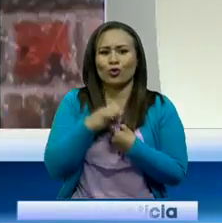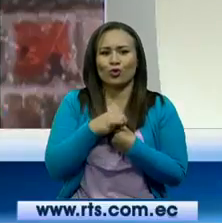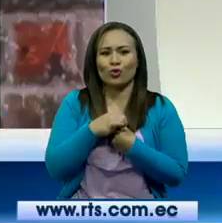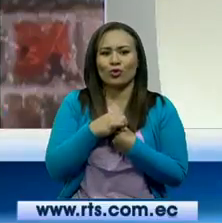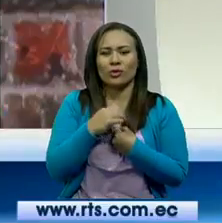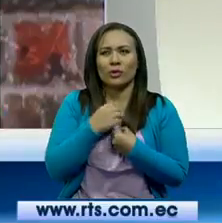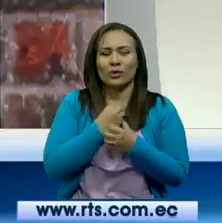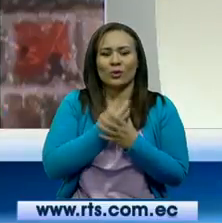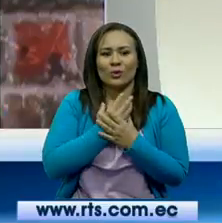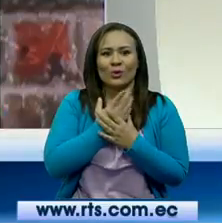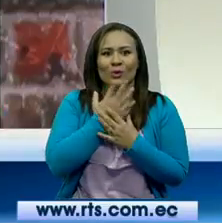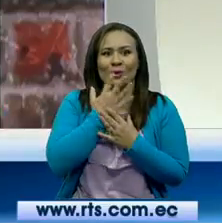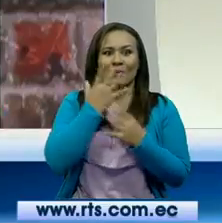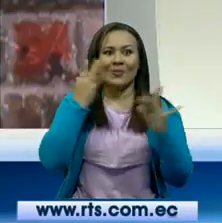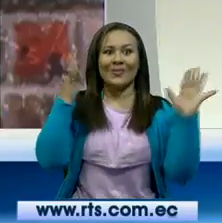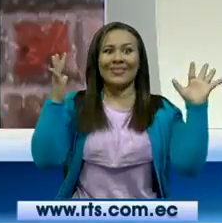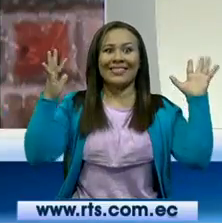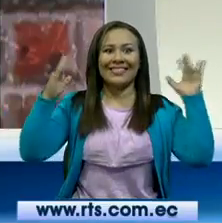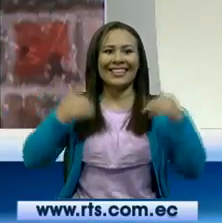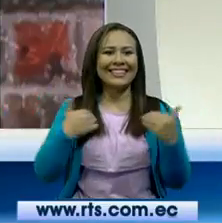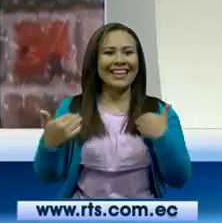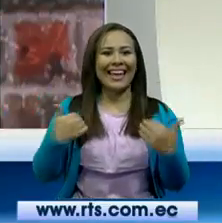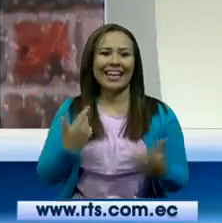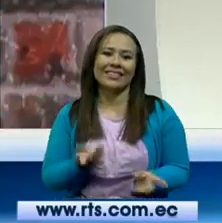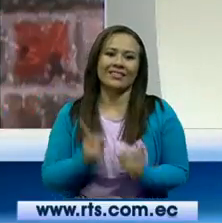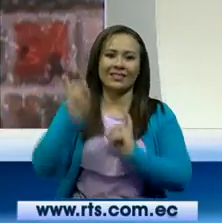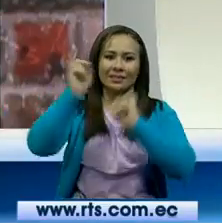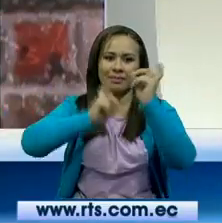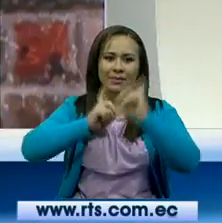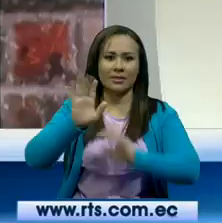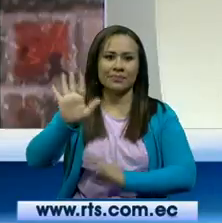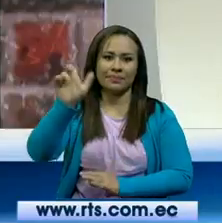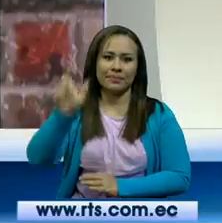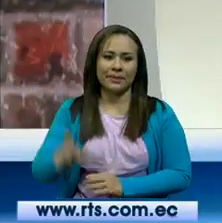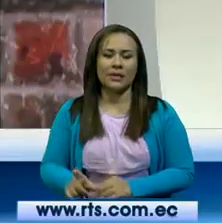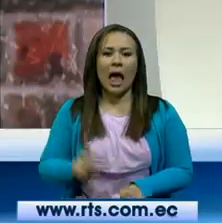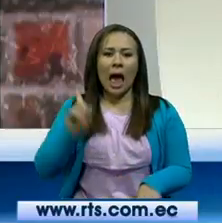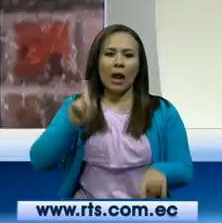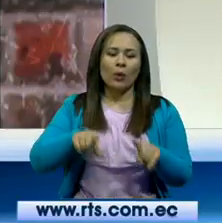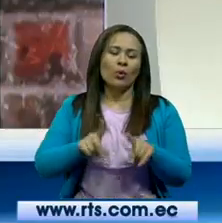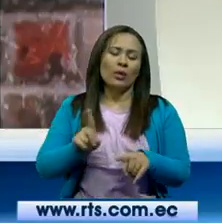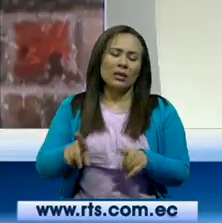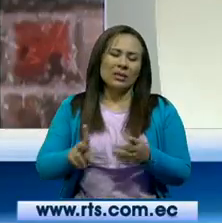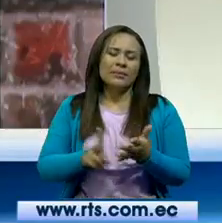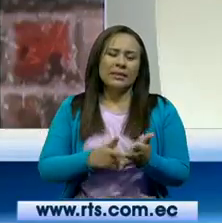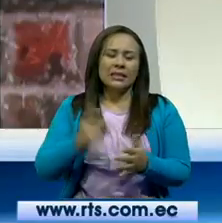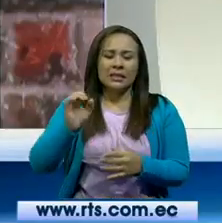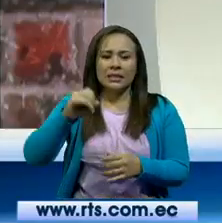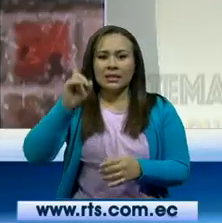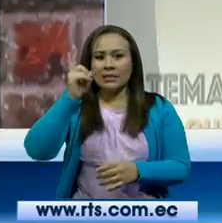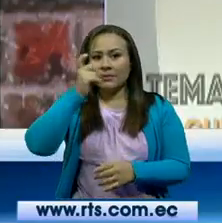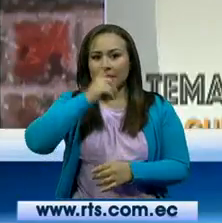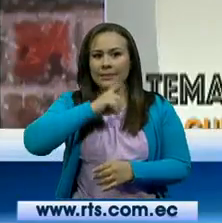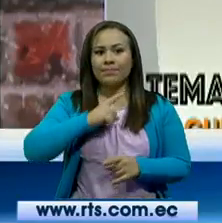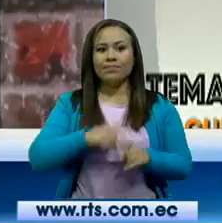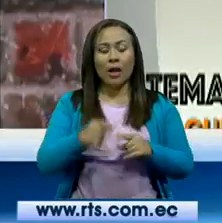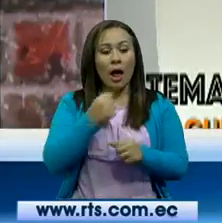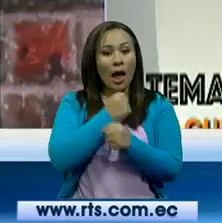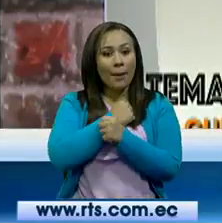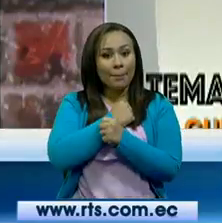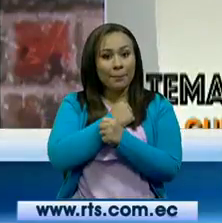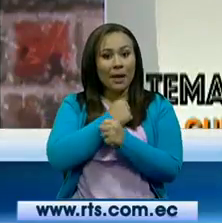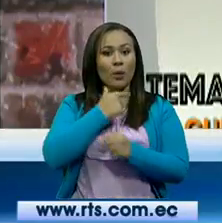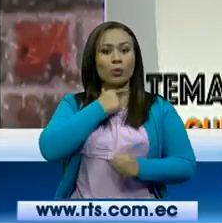y cuando no tiene una oportunidad pues ya lo expresa tiene esa dificultad de estudio si uno ama lo que hace pues todo se te hace más